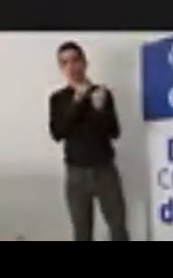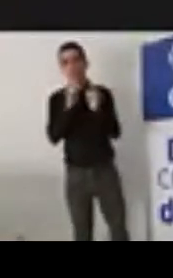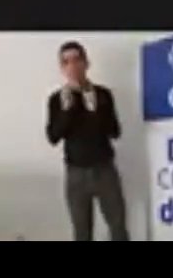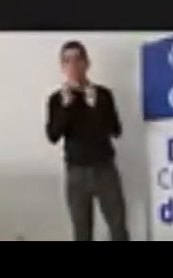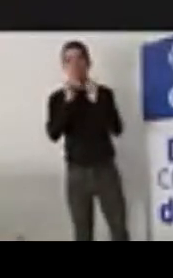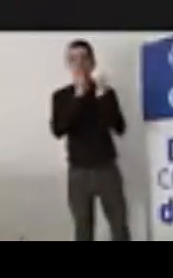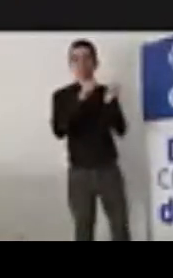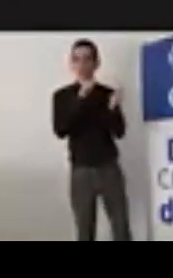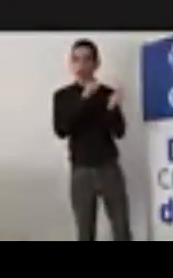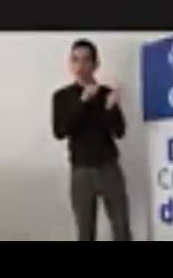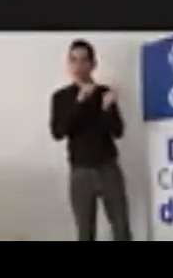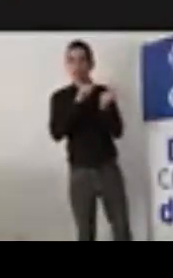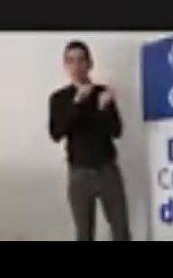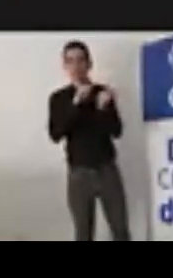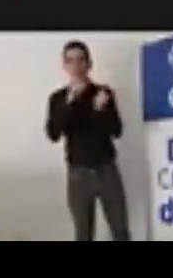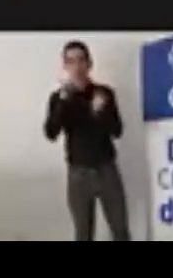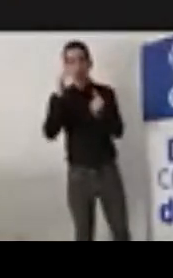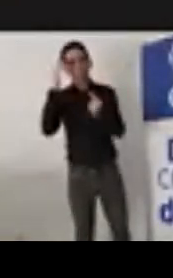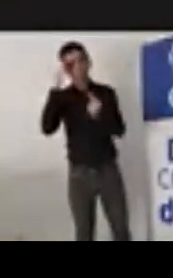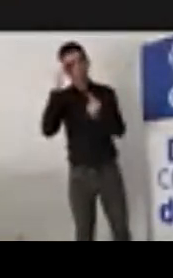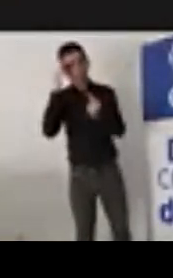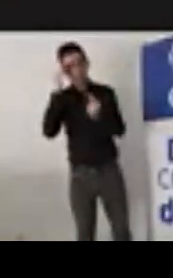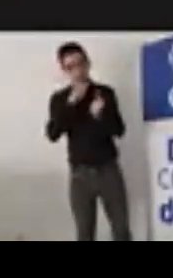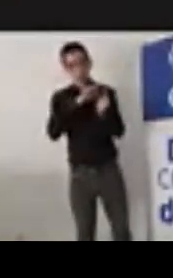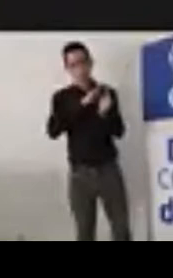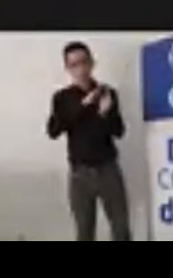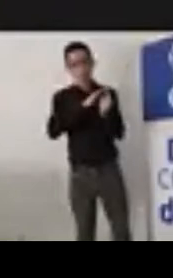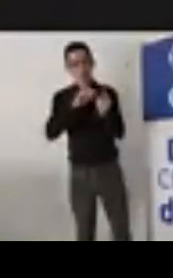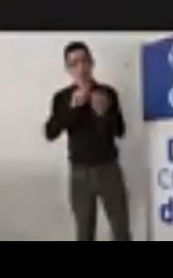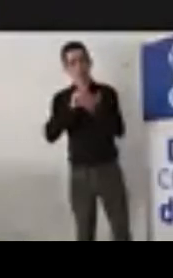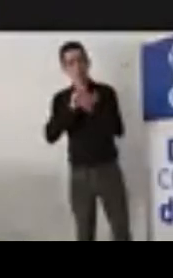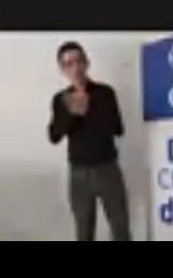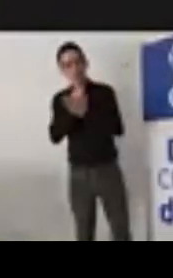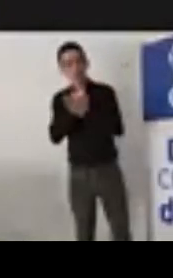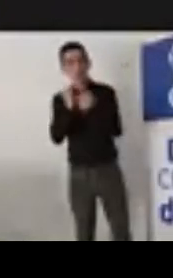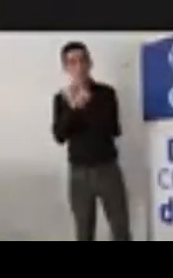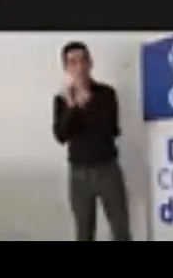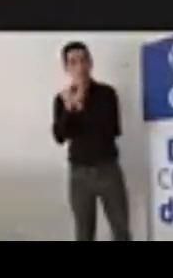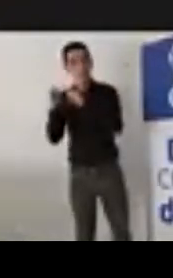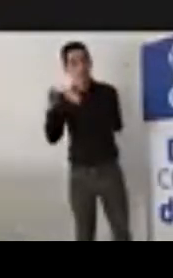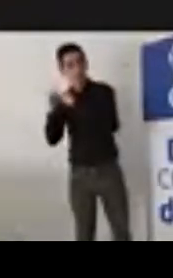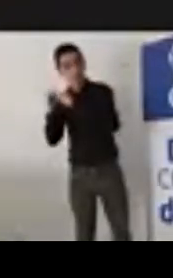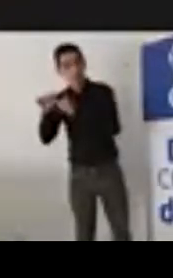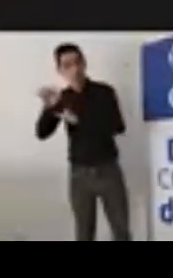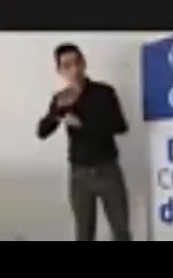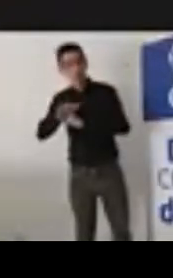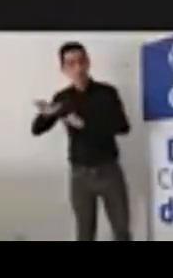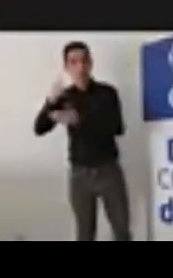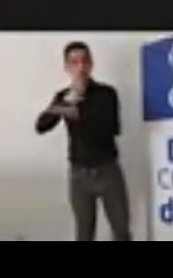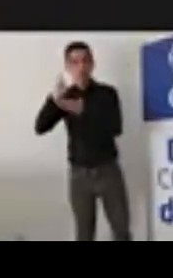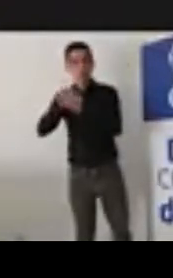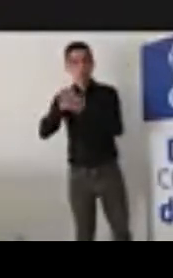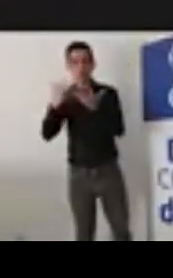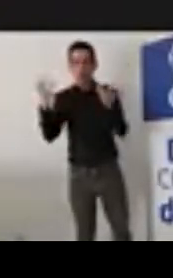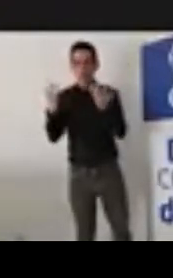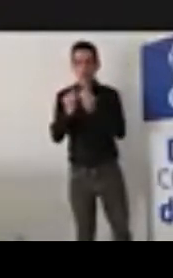de juventud, puedan tener una interlocución directa con las instituciones de su territorio, puedan tener espacios de diálogo y de